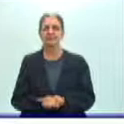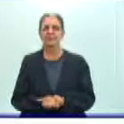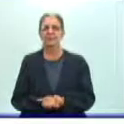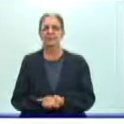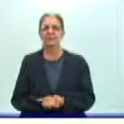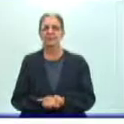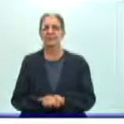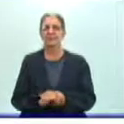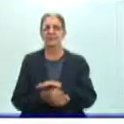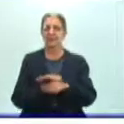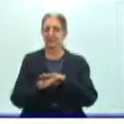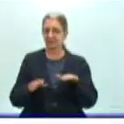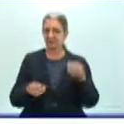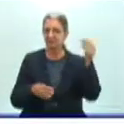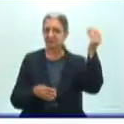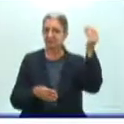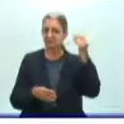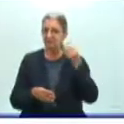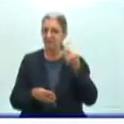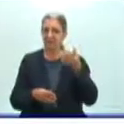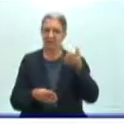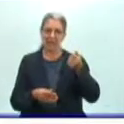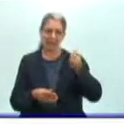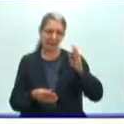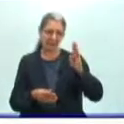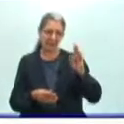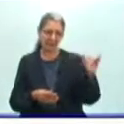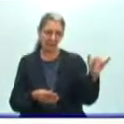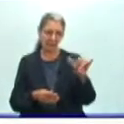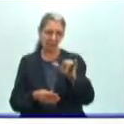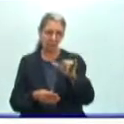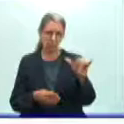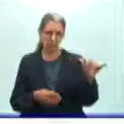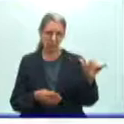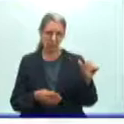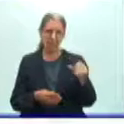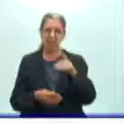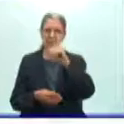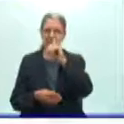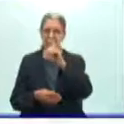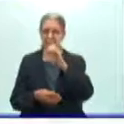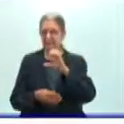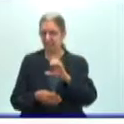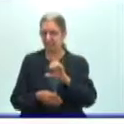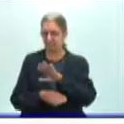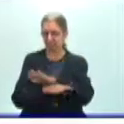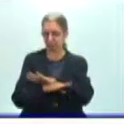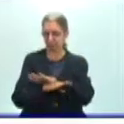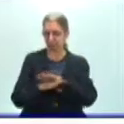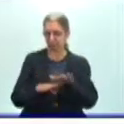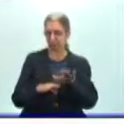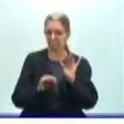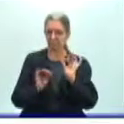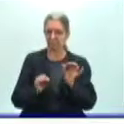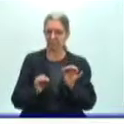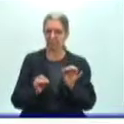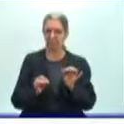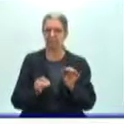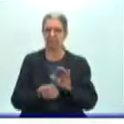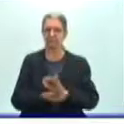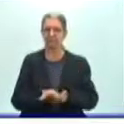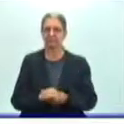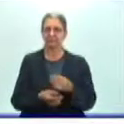Ya ustedes conocen que el arco AB es igual al arco DC. Por tanto, si estos arcos son